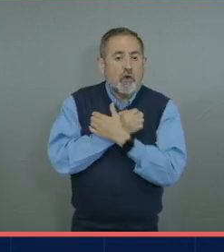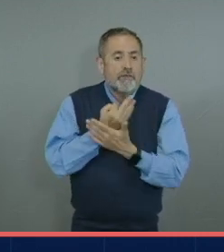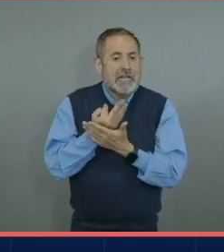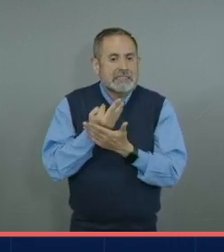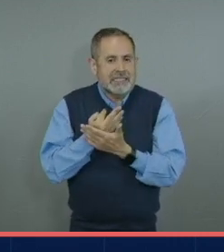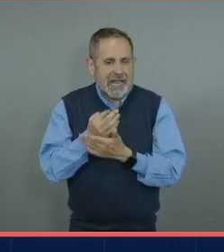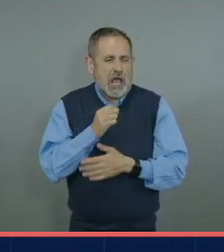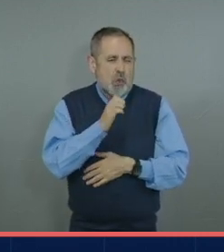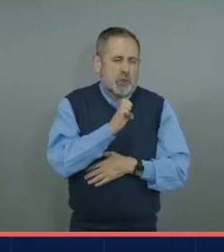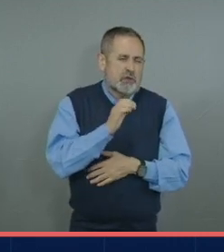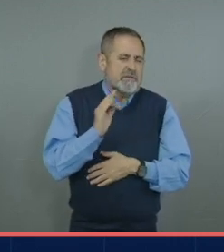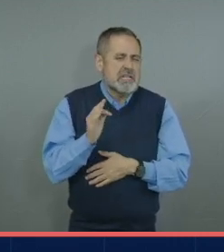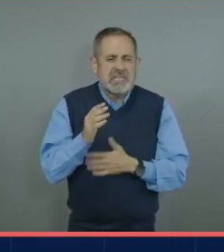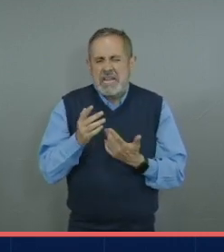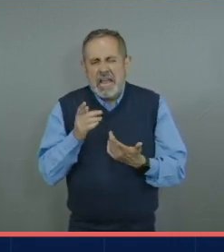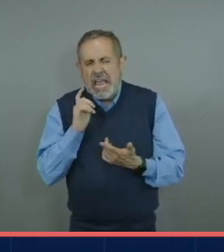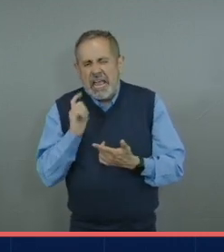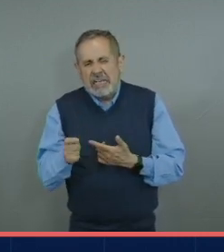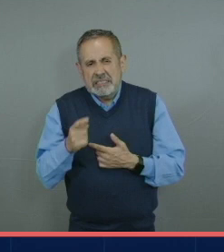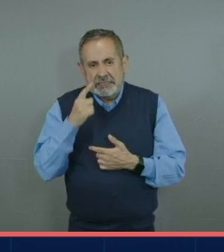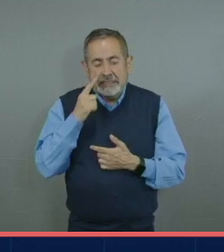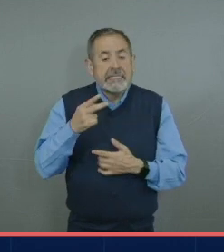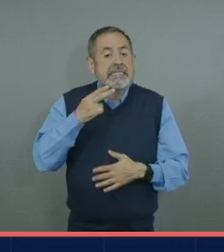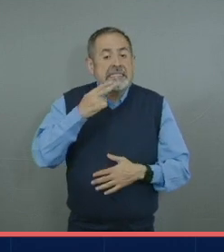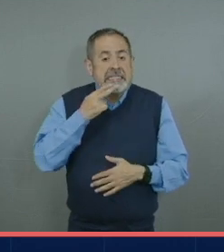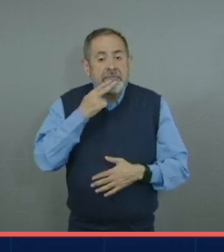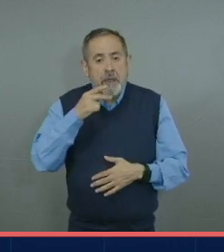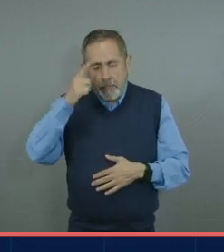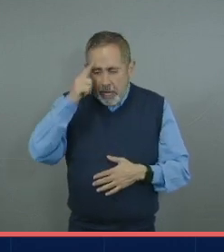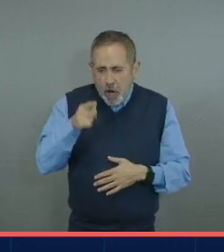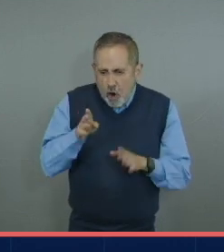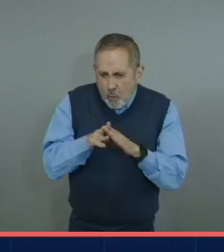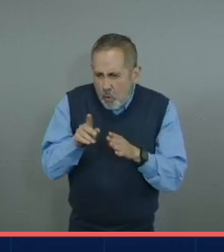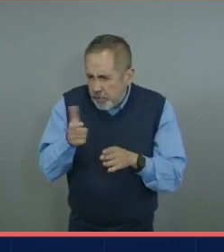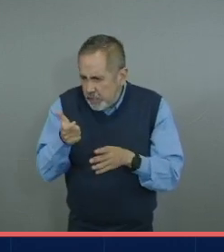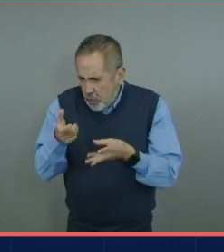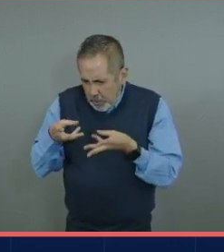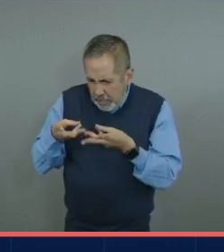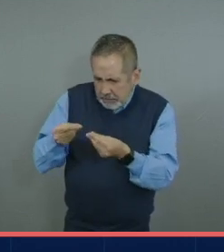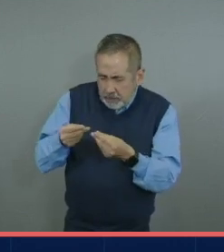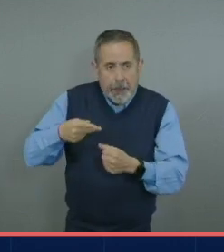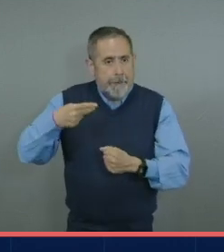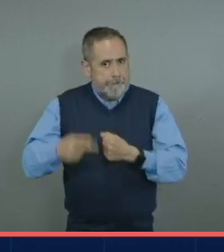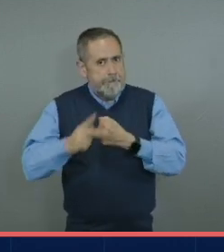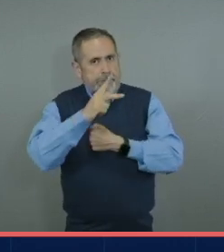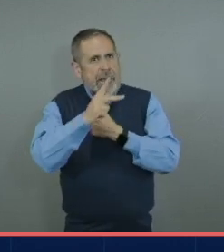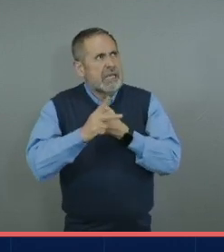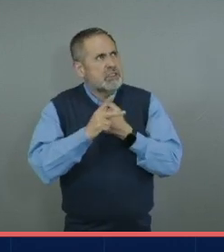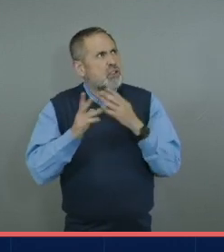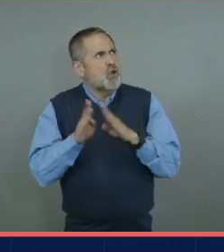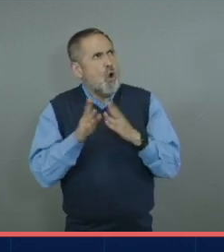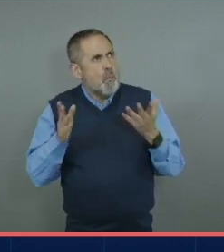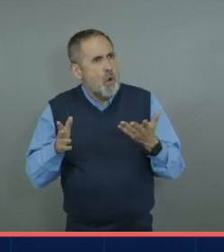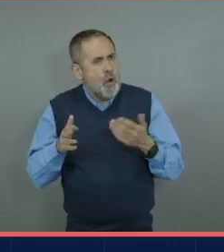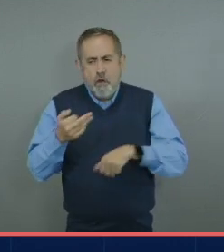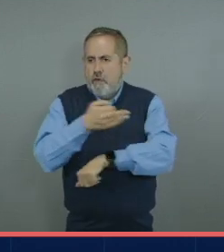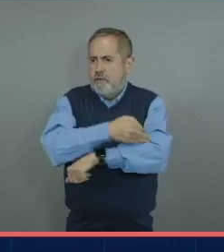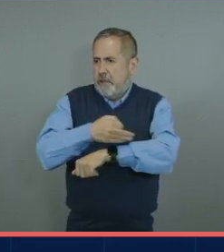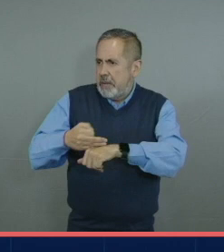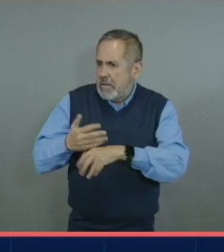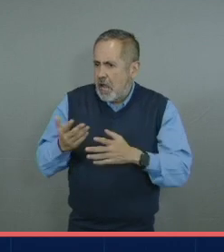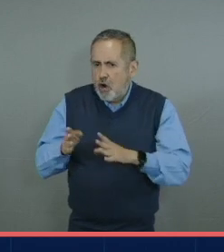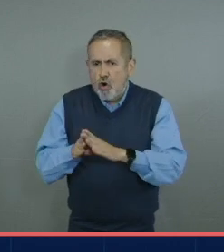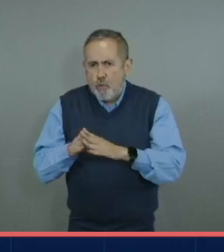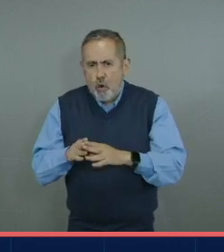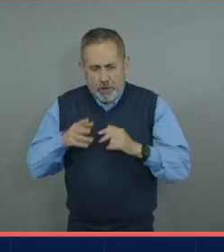como ustedes lo están viendo en pantalla, que permite entender el funcionamiento del dinero tanto a nivel país como a nivel individual o familiar, y que